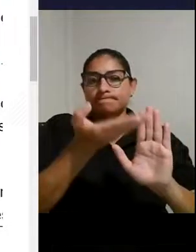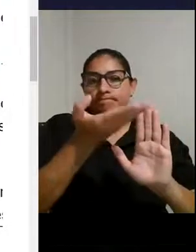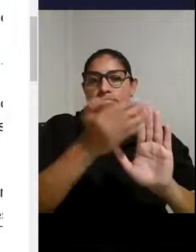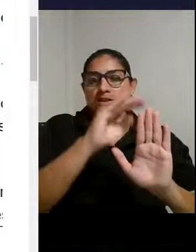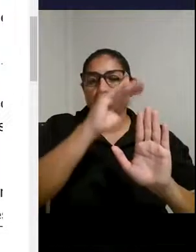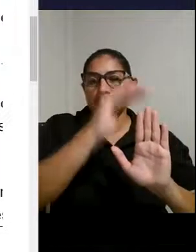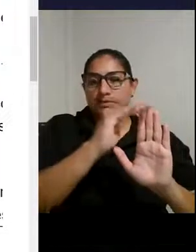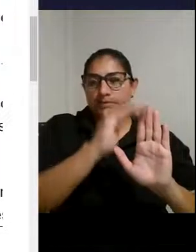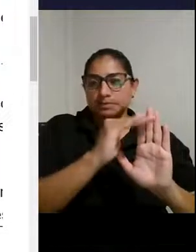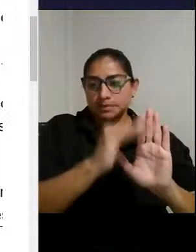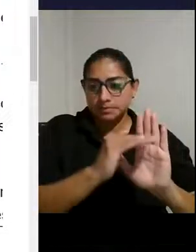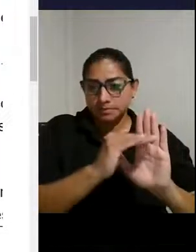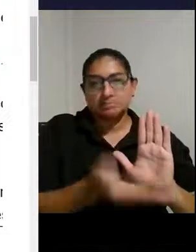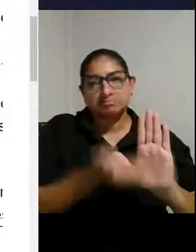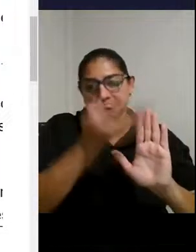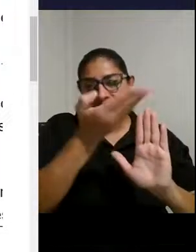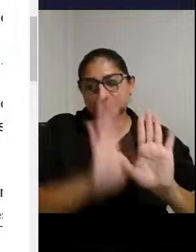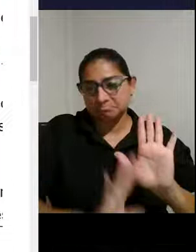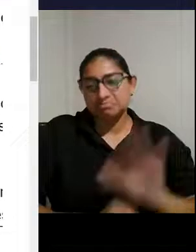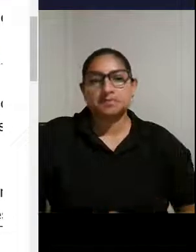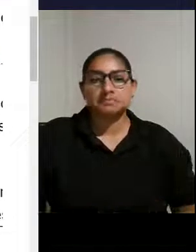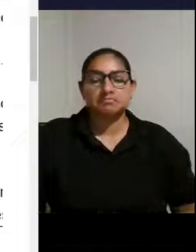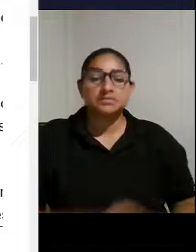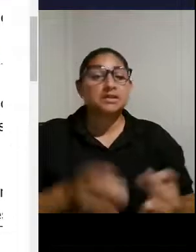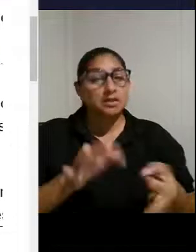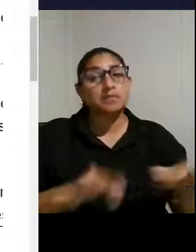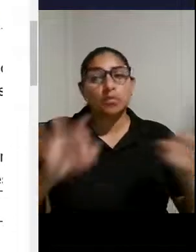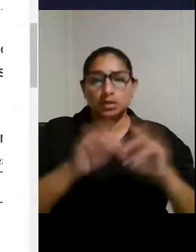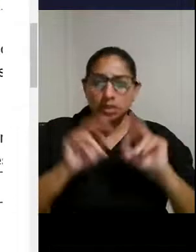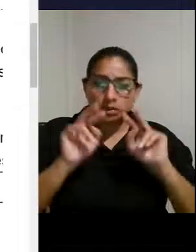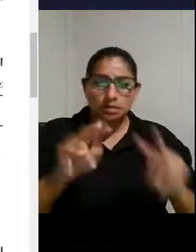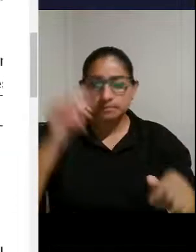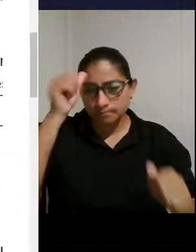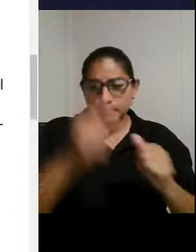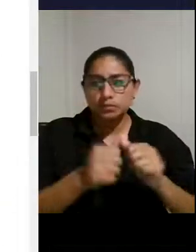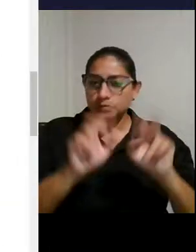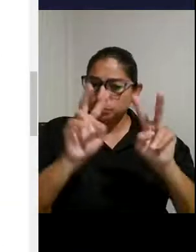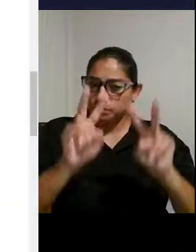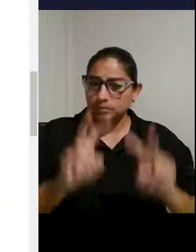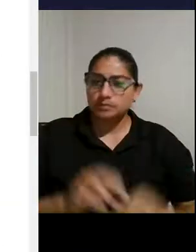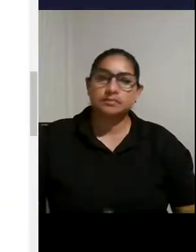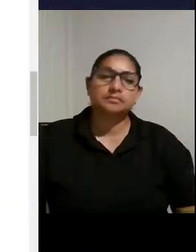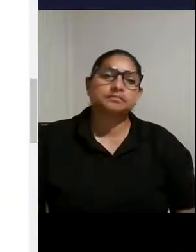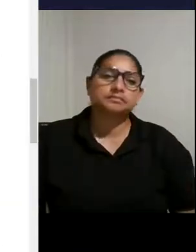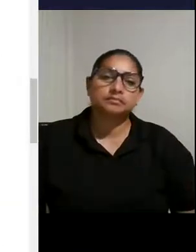abajo. Entonces, esta parte es importante que ustedes la sepan analizar.